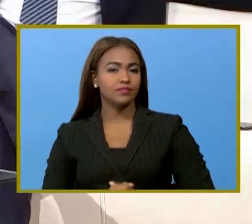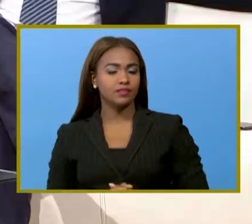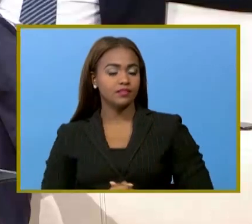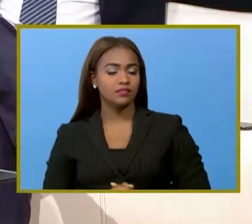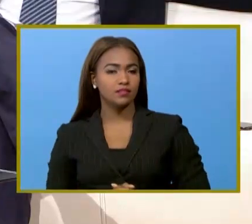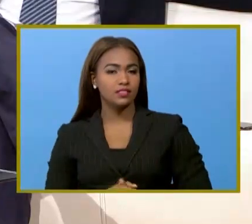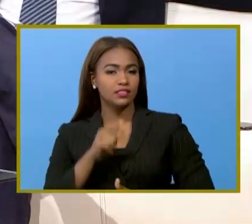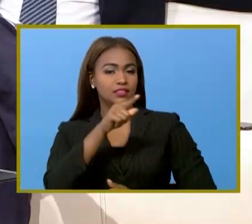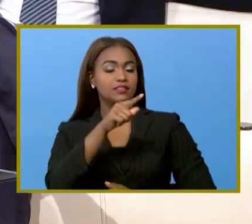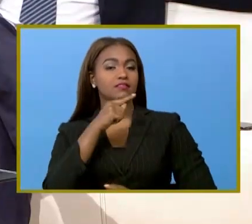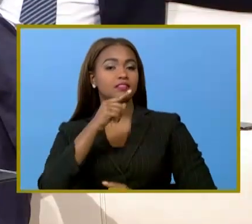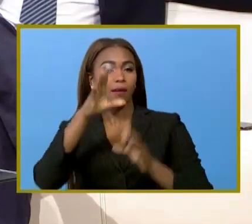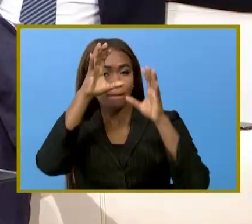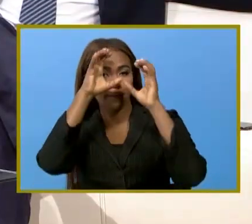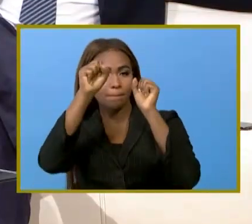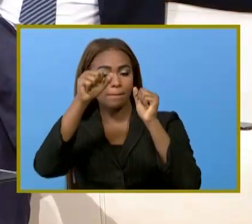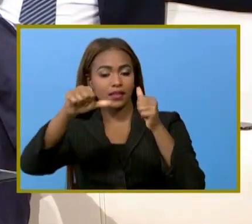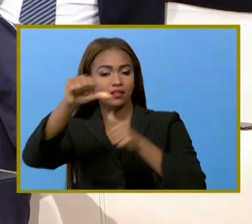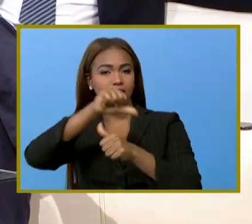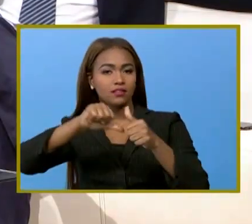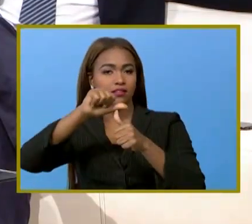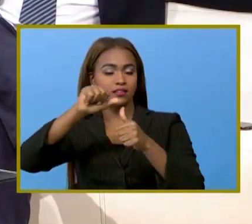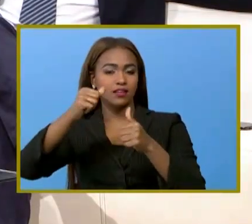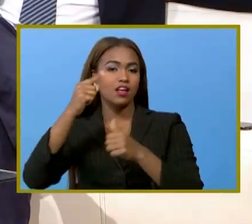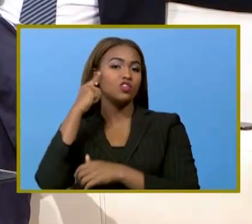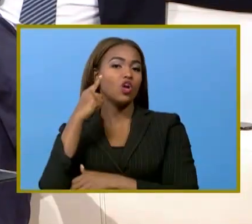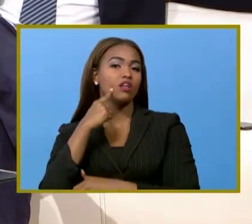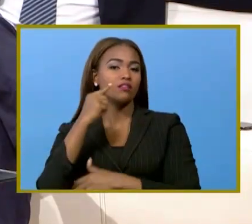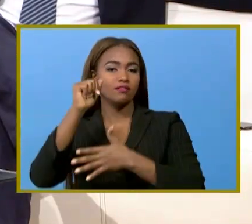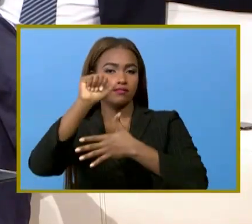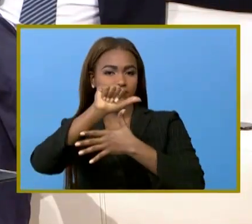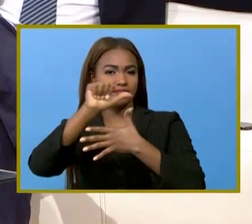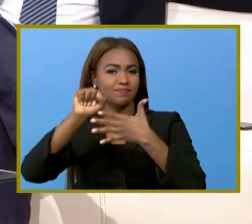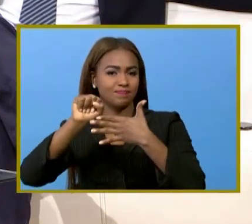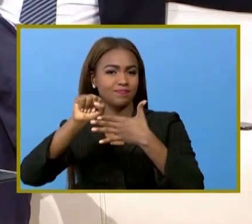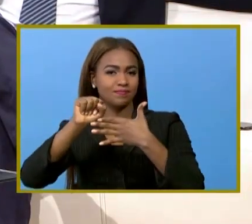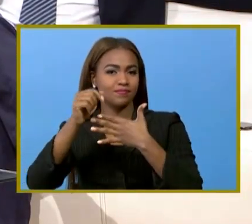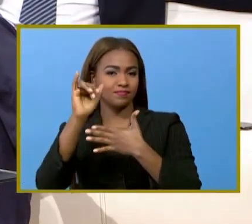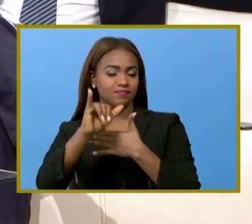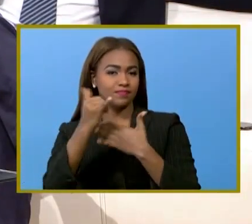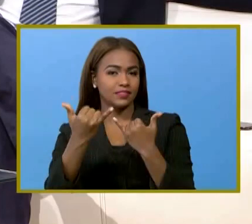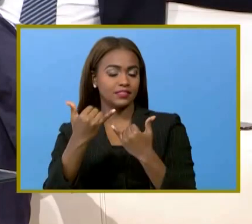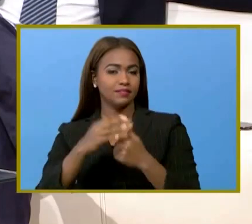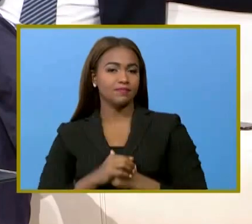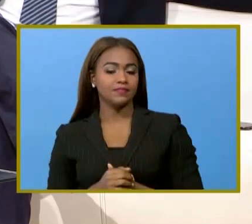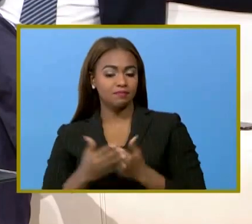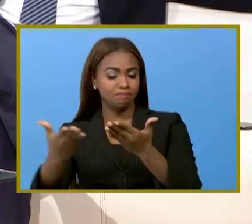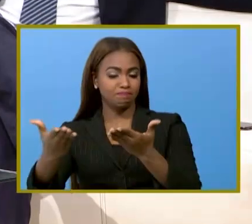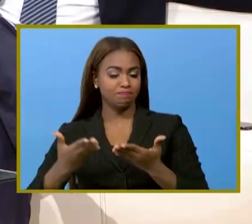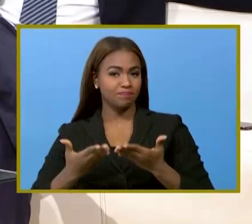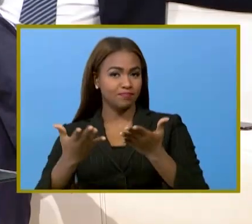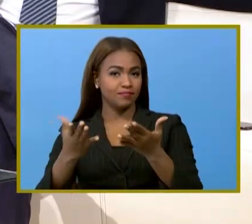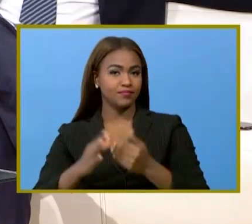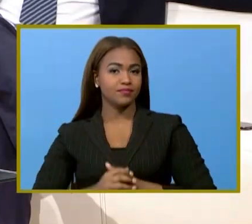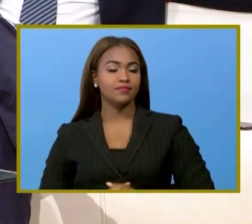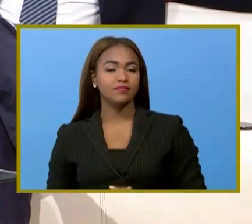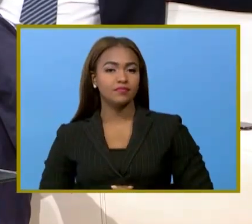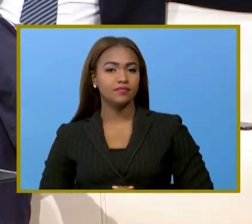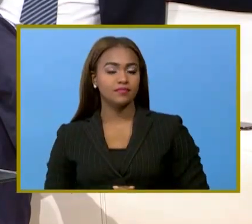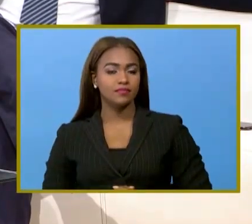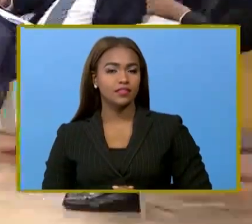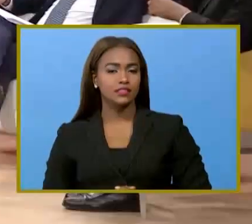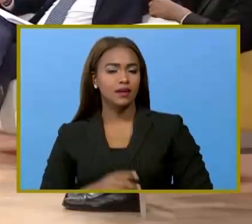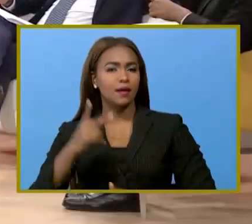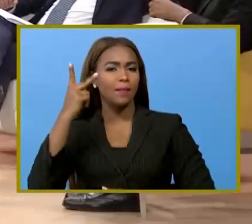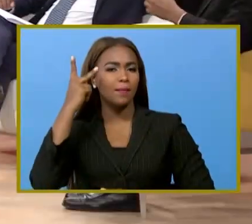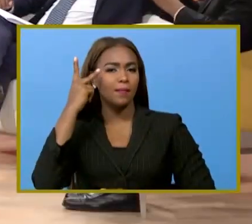presidente de la Asociación de Sordos. Sí, de República Dominicana. RD. Un abrazo, bienvenido. Pablo,